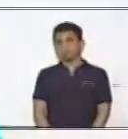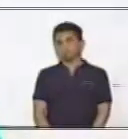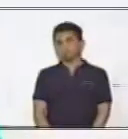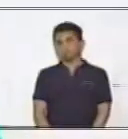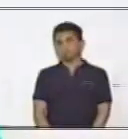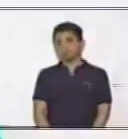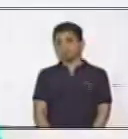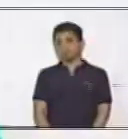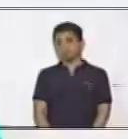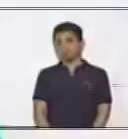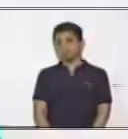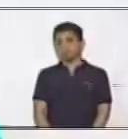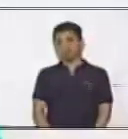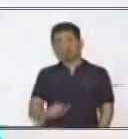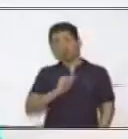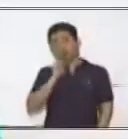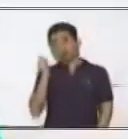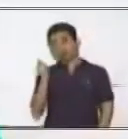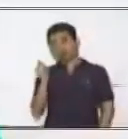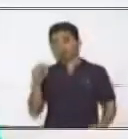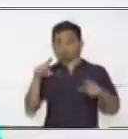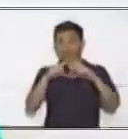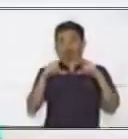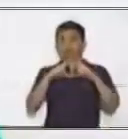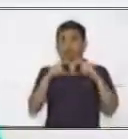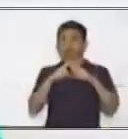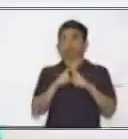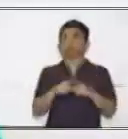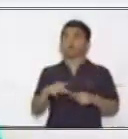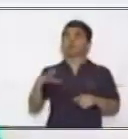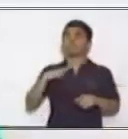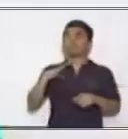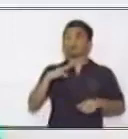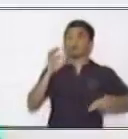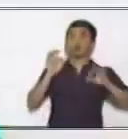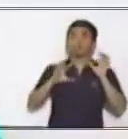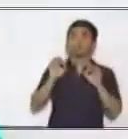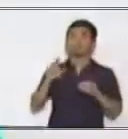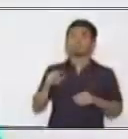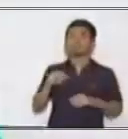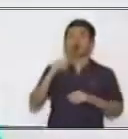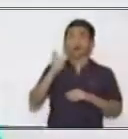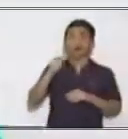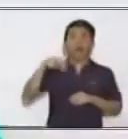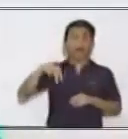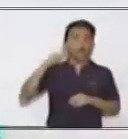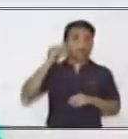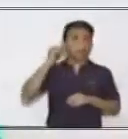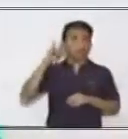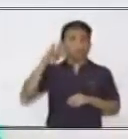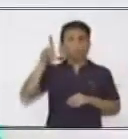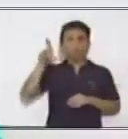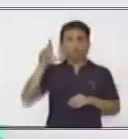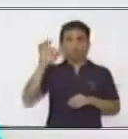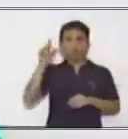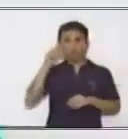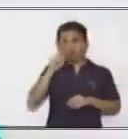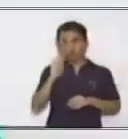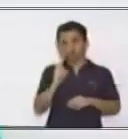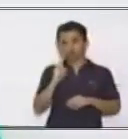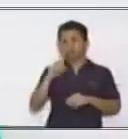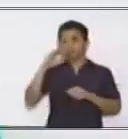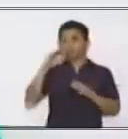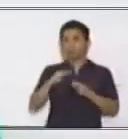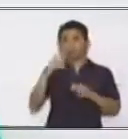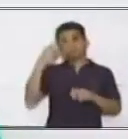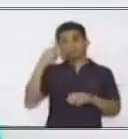A veces tenemos ángulos menores que 90. Aquí hay 90. Pero si lo